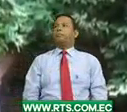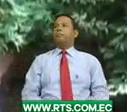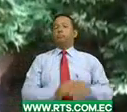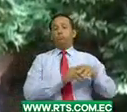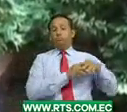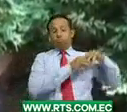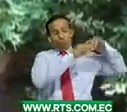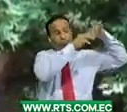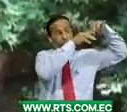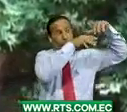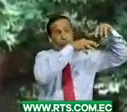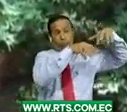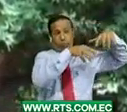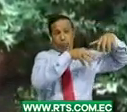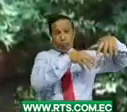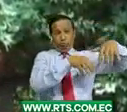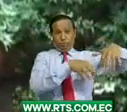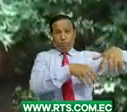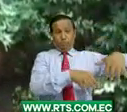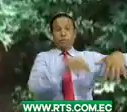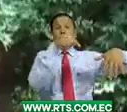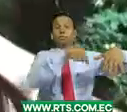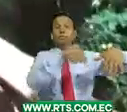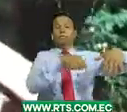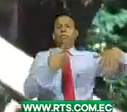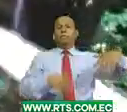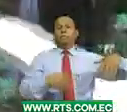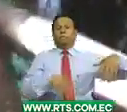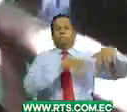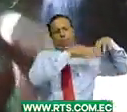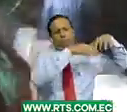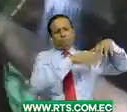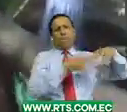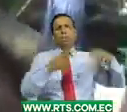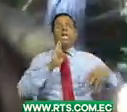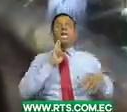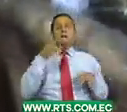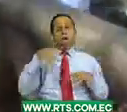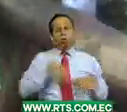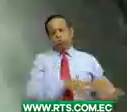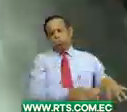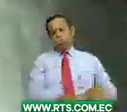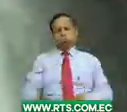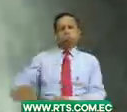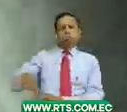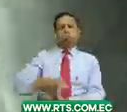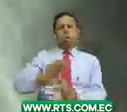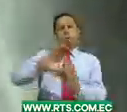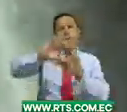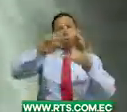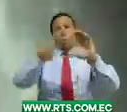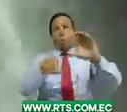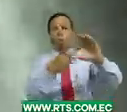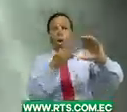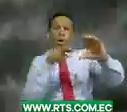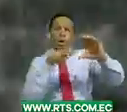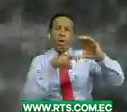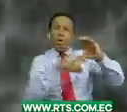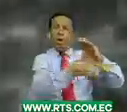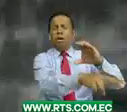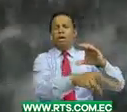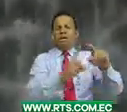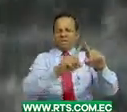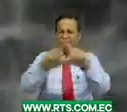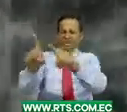principales de Aguaventura. Esta cascada se llama el Salto del Jaguar. Ríos rápidos, cascadas, cavernas, piscinas naturales y